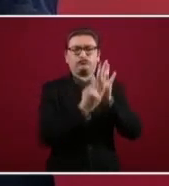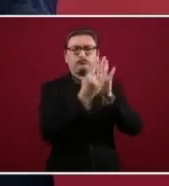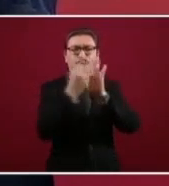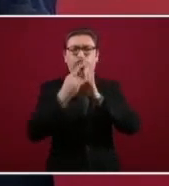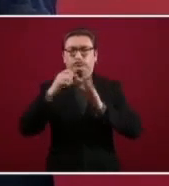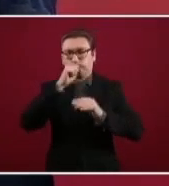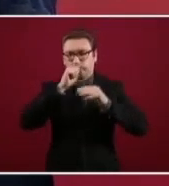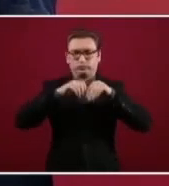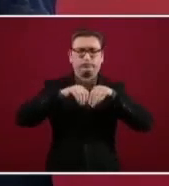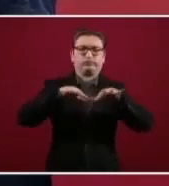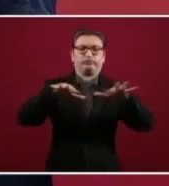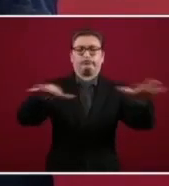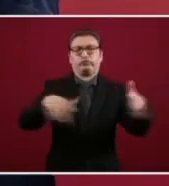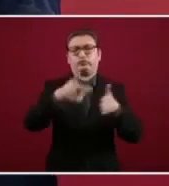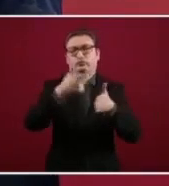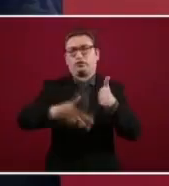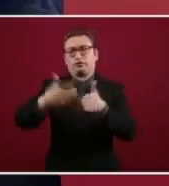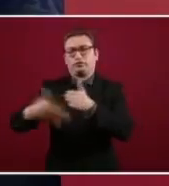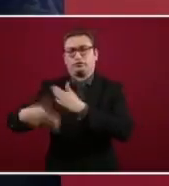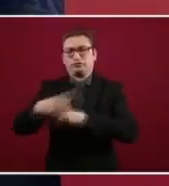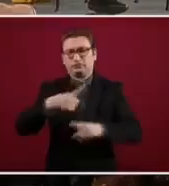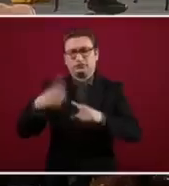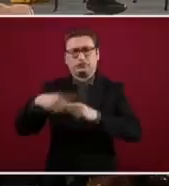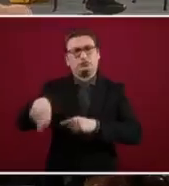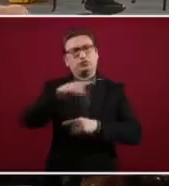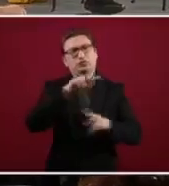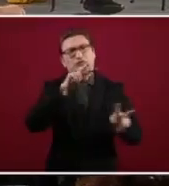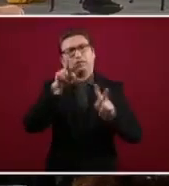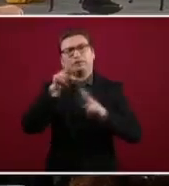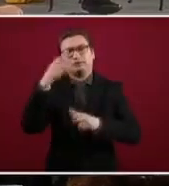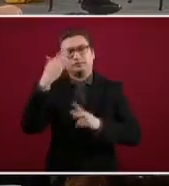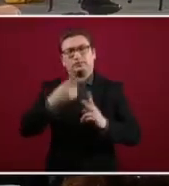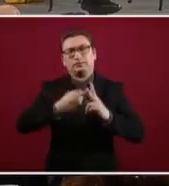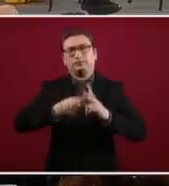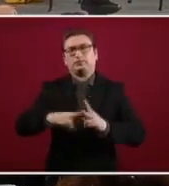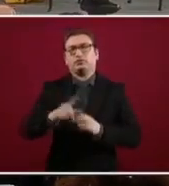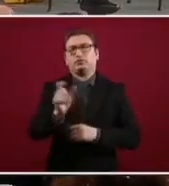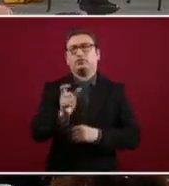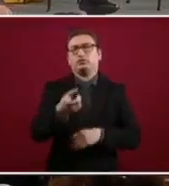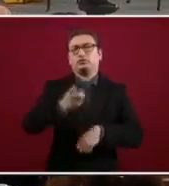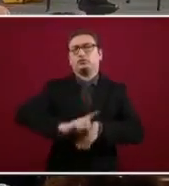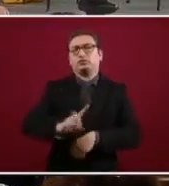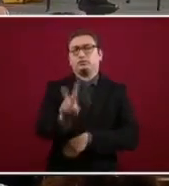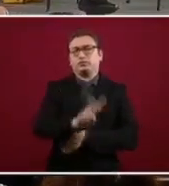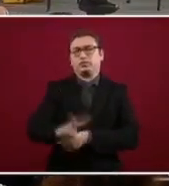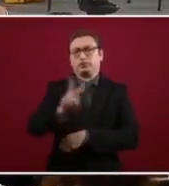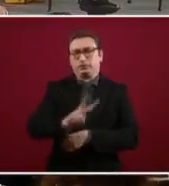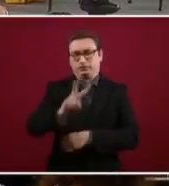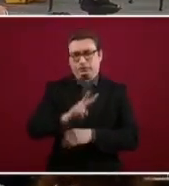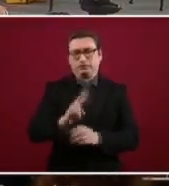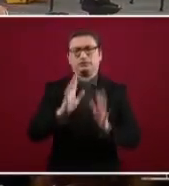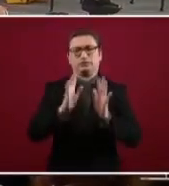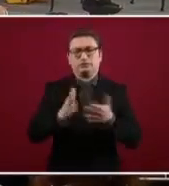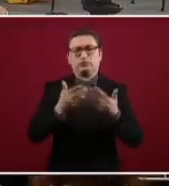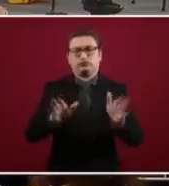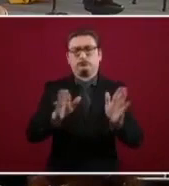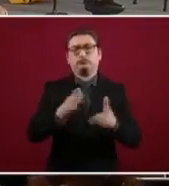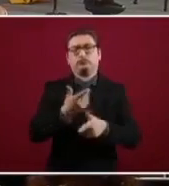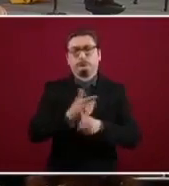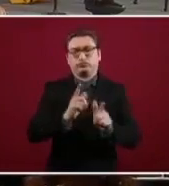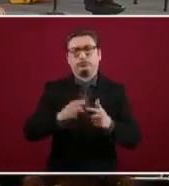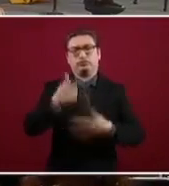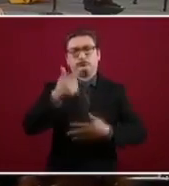con las promociones que a partir del primer minuto del viernes se estarán disponibles en los